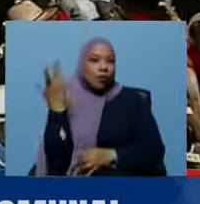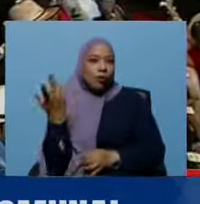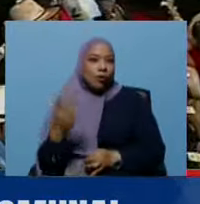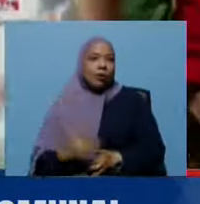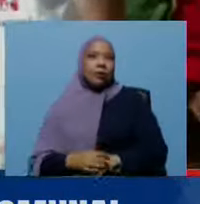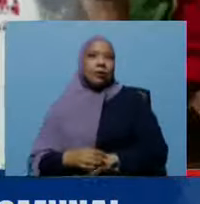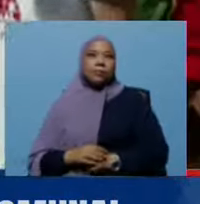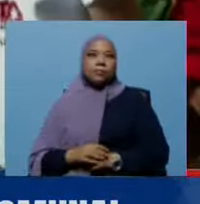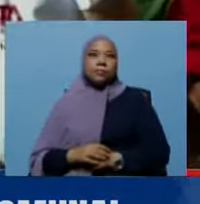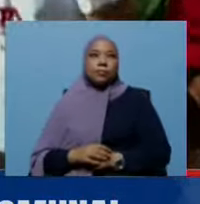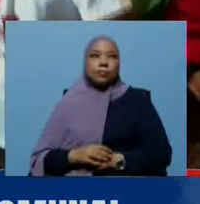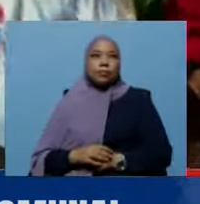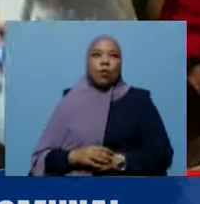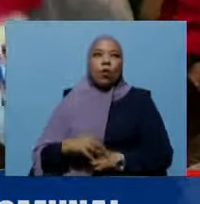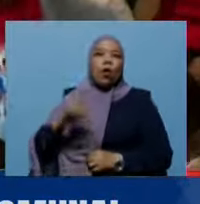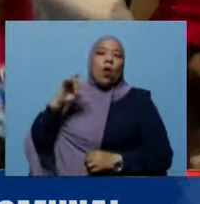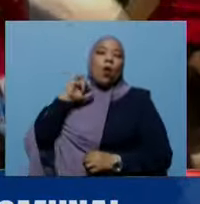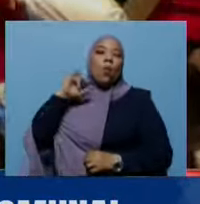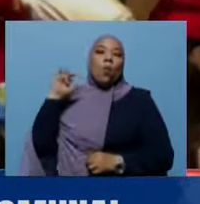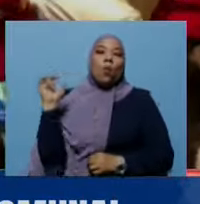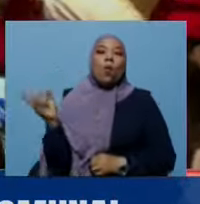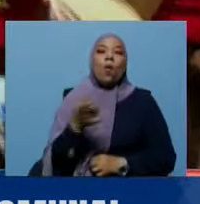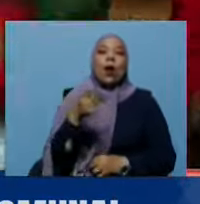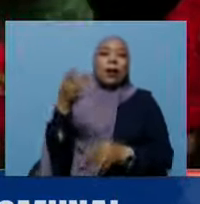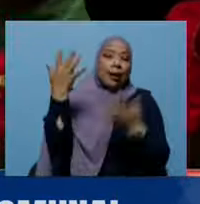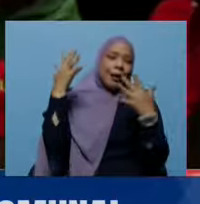La gente del Guárico,